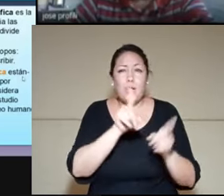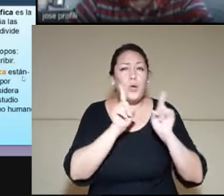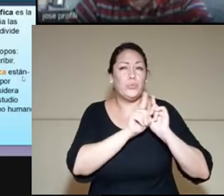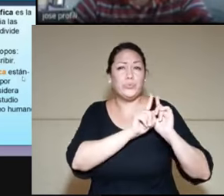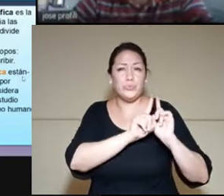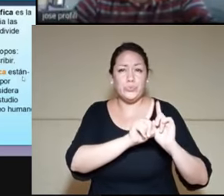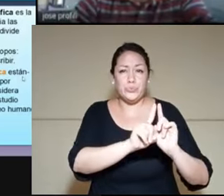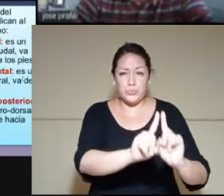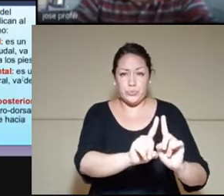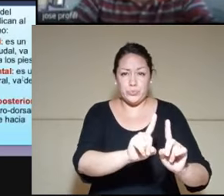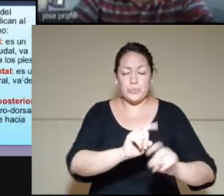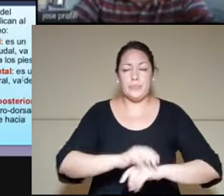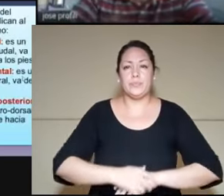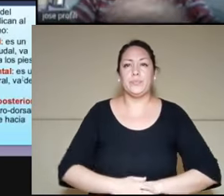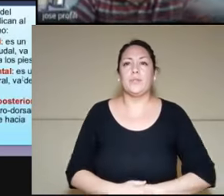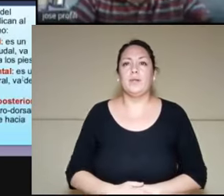manera.